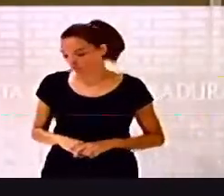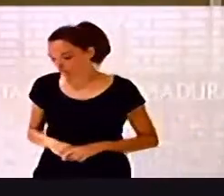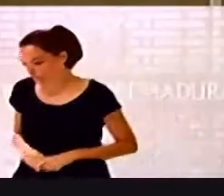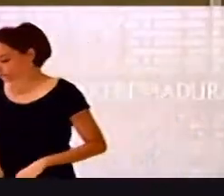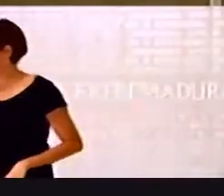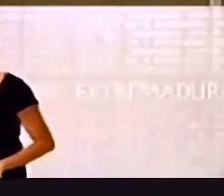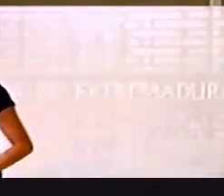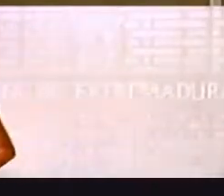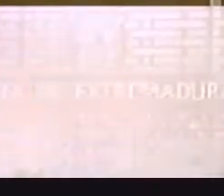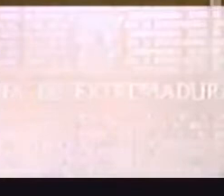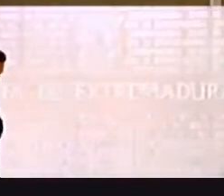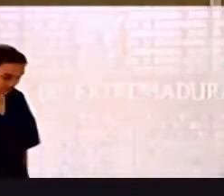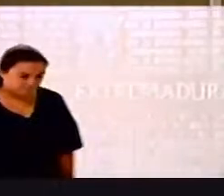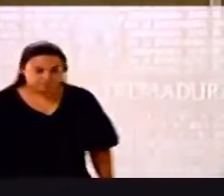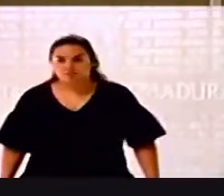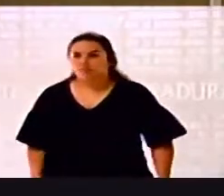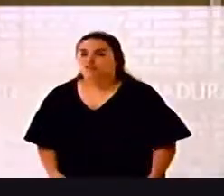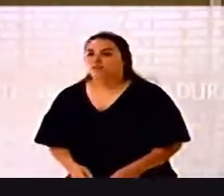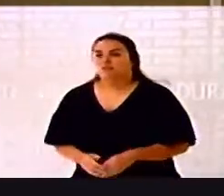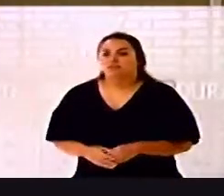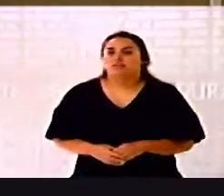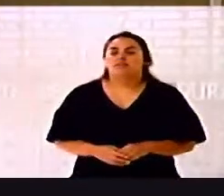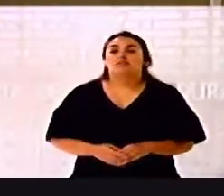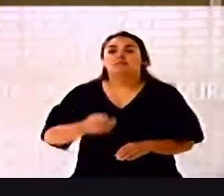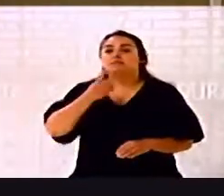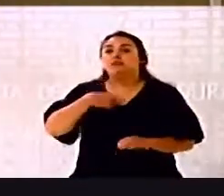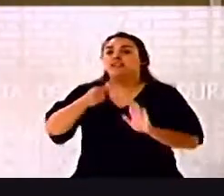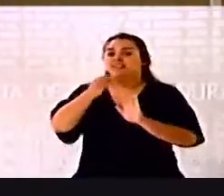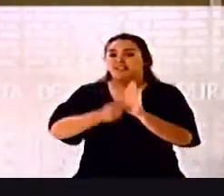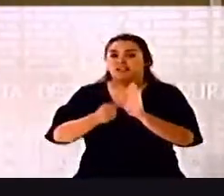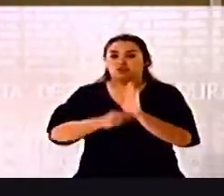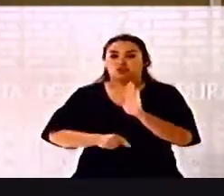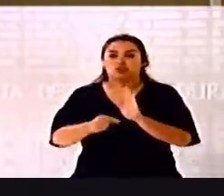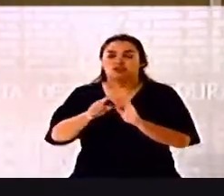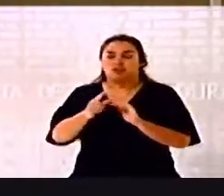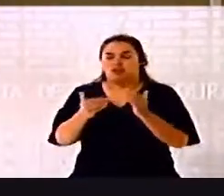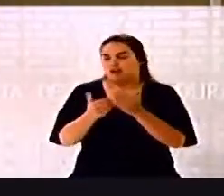según los datos de Revisa del día de hoy.